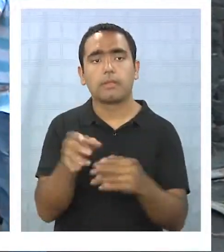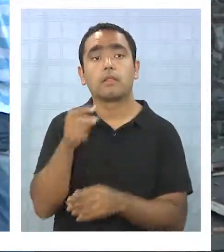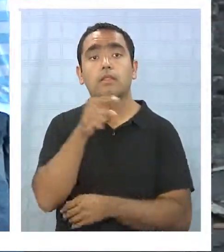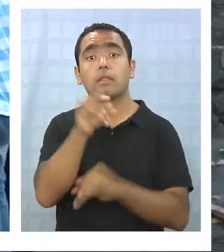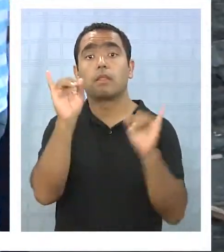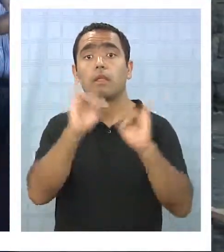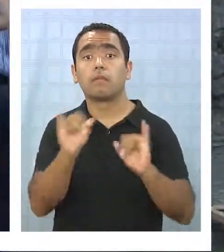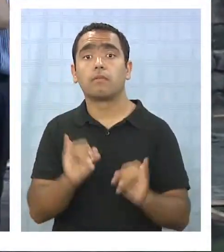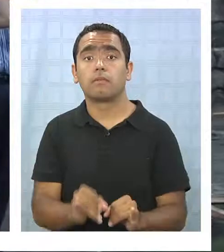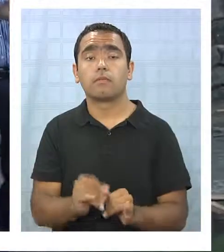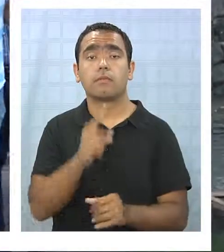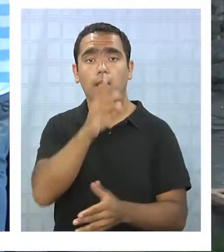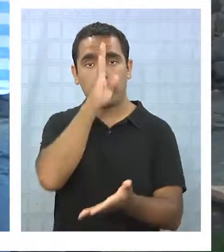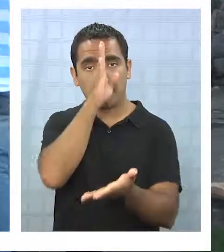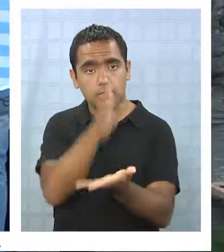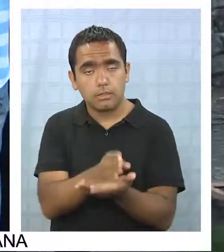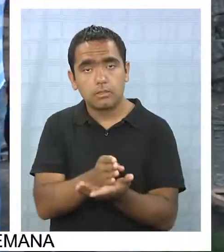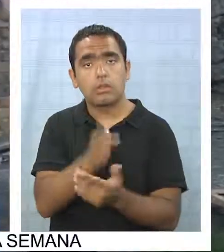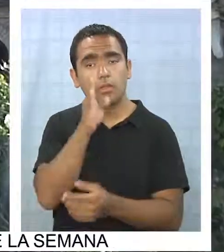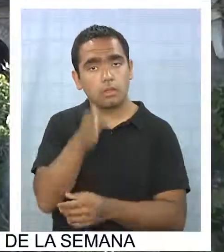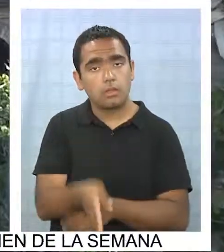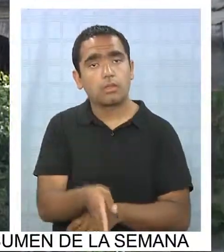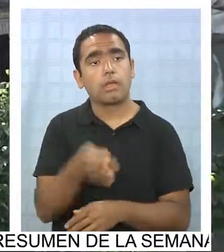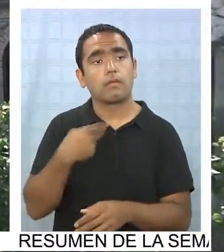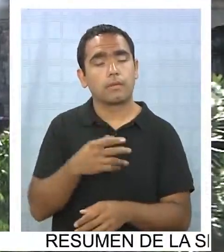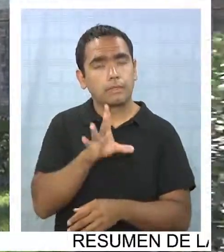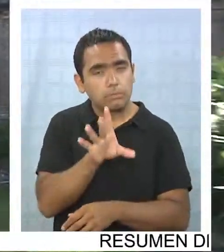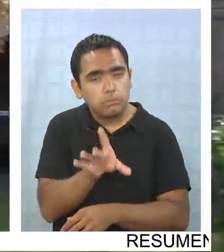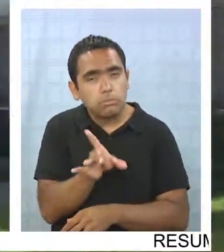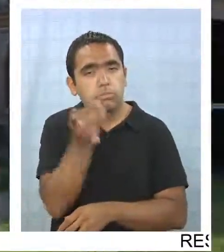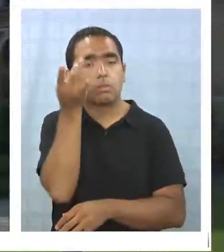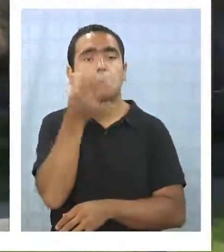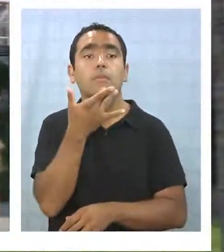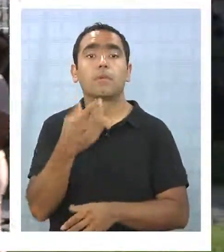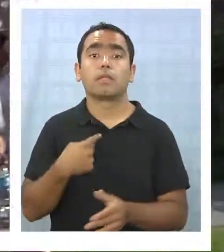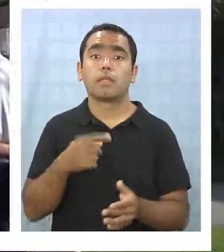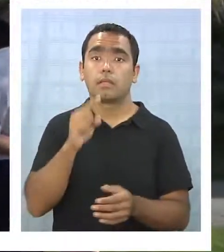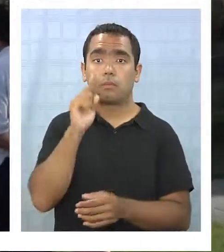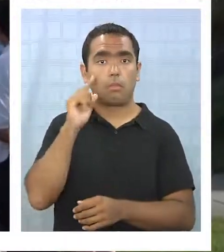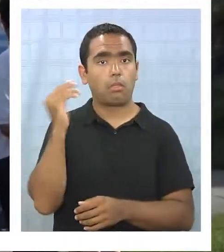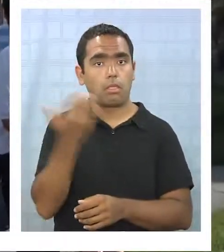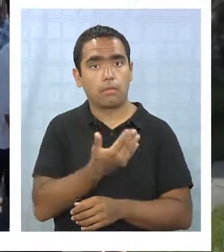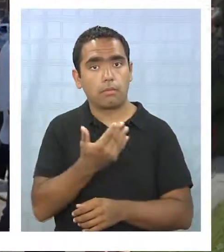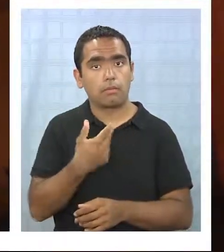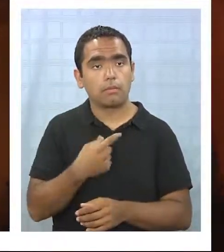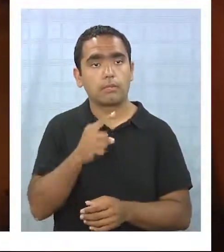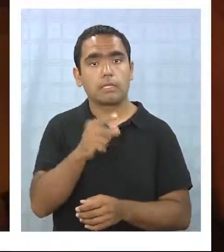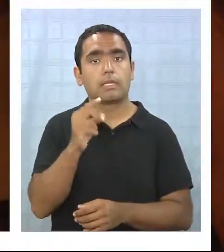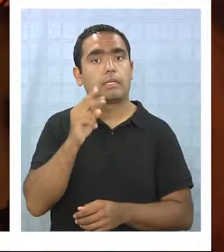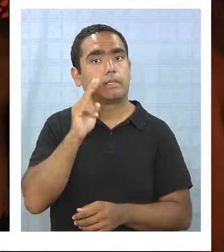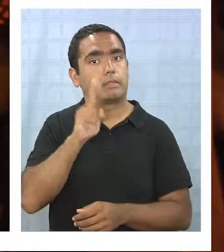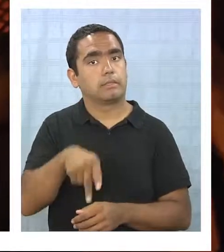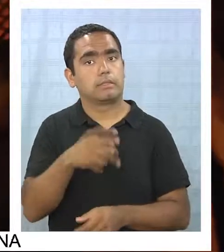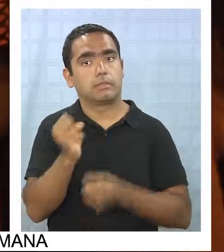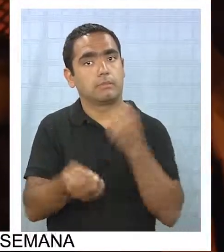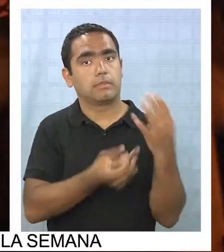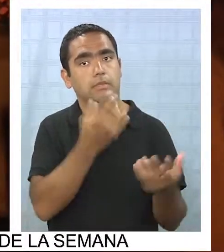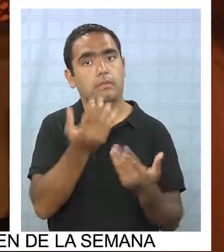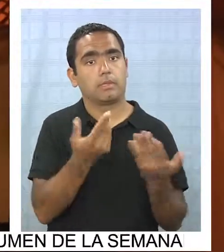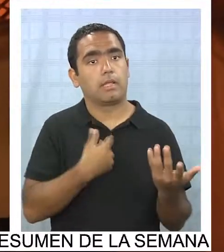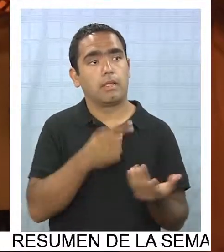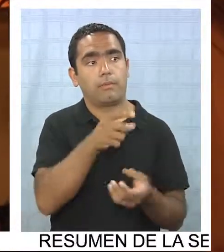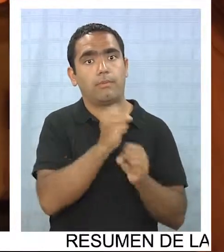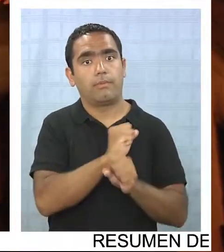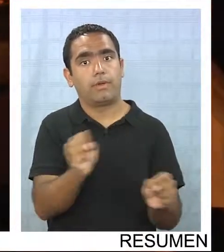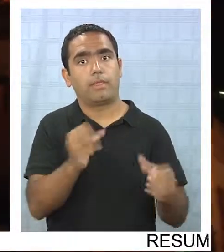esta manera llegamos a un punto en que la decisión debe ser tomada con pinzas, ya que un pequeño descuido más y nos quedamos sin patrimonio.